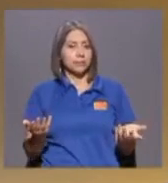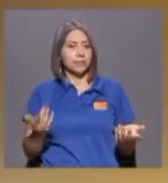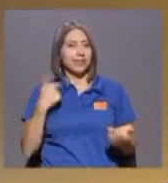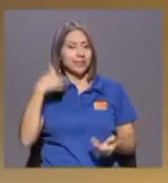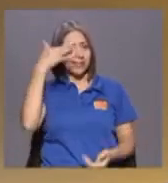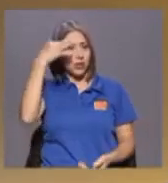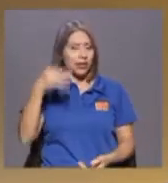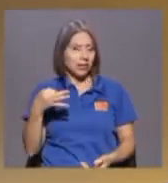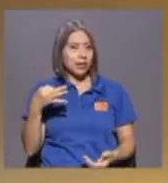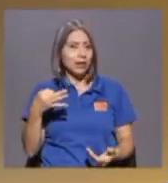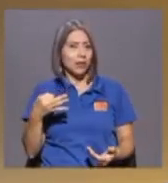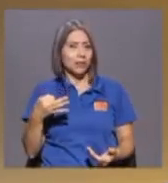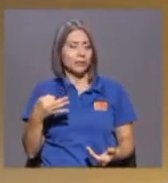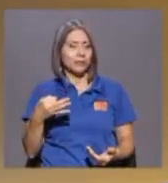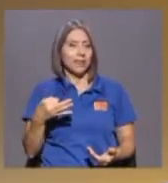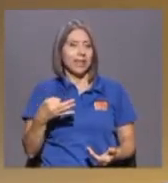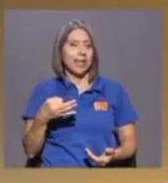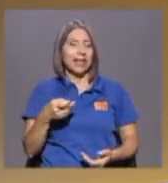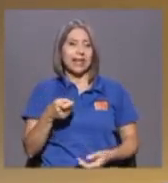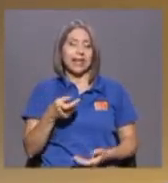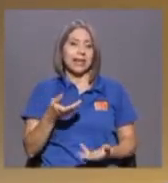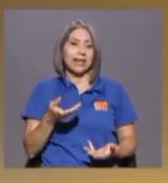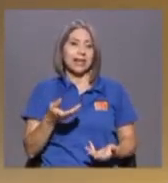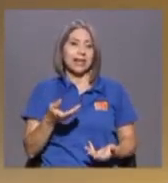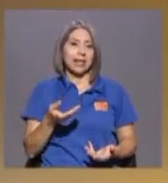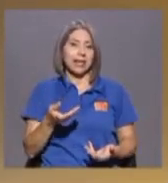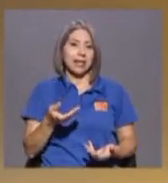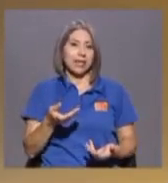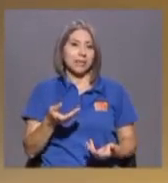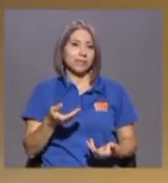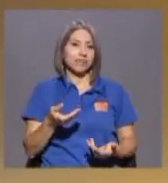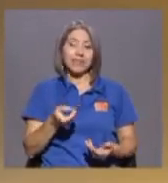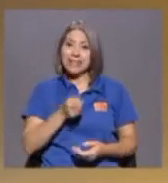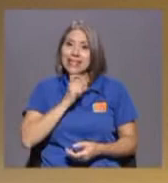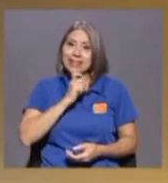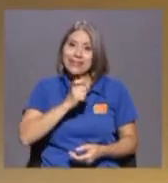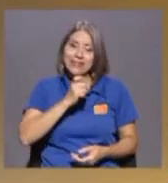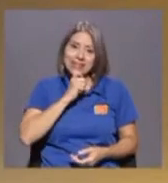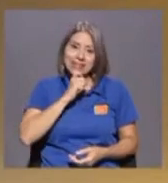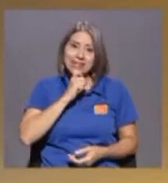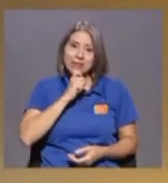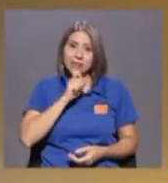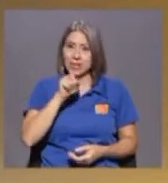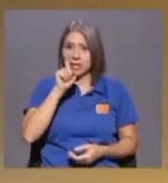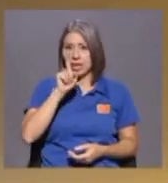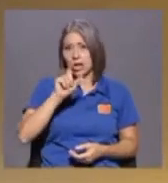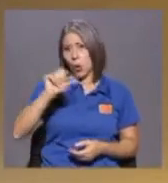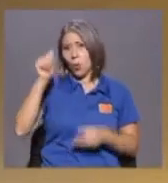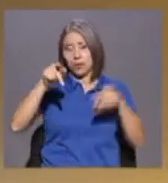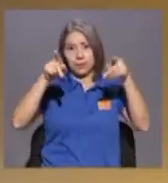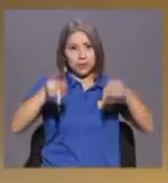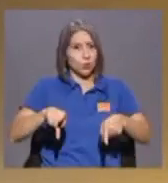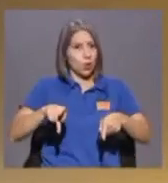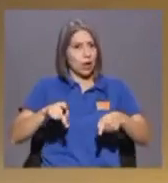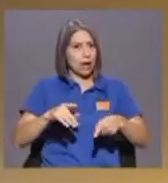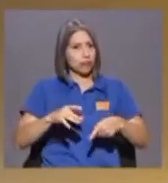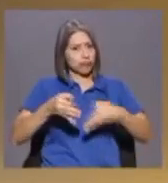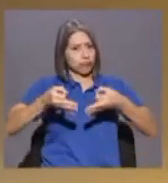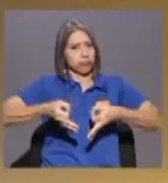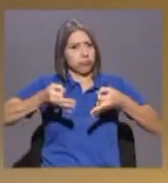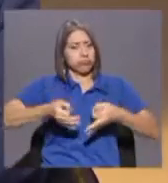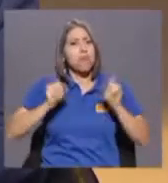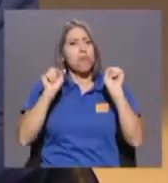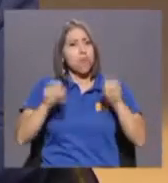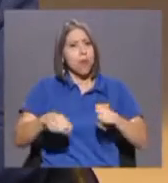creo que difícilmente habría alguien que de manera tan distinguida puede representar a este